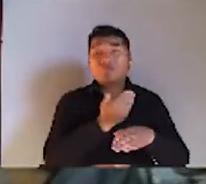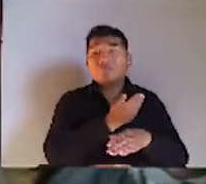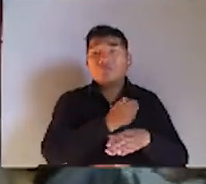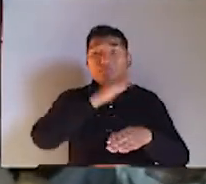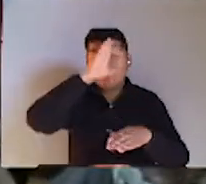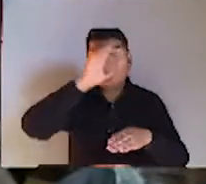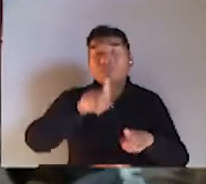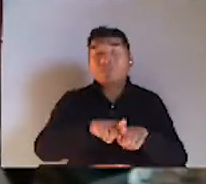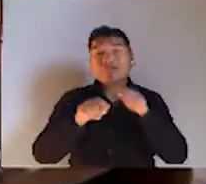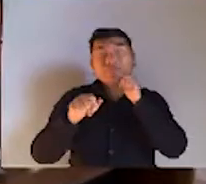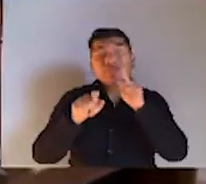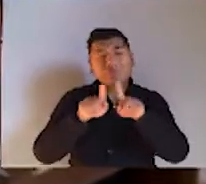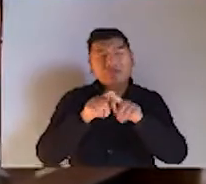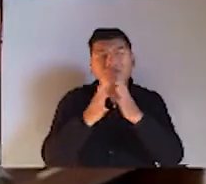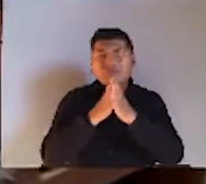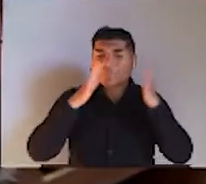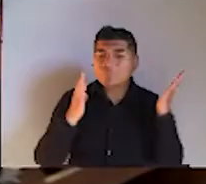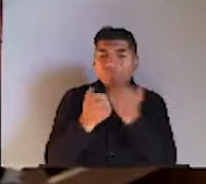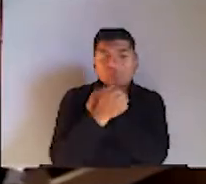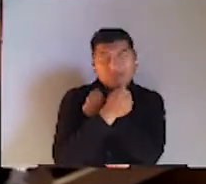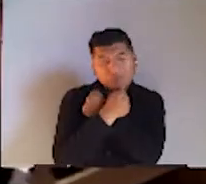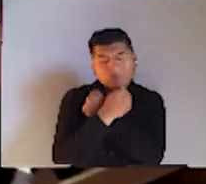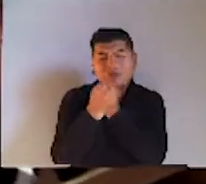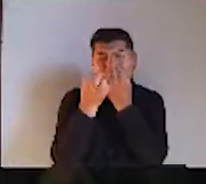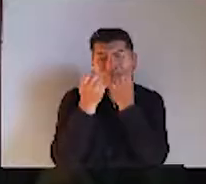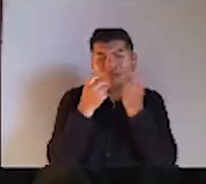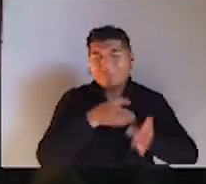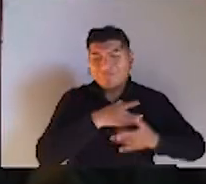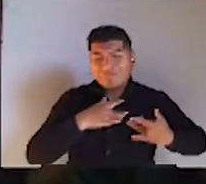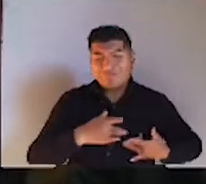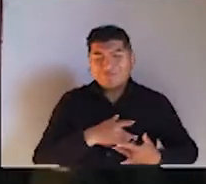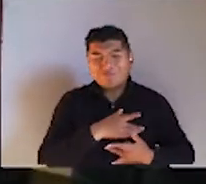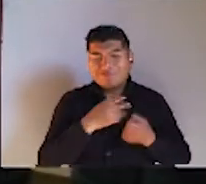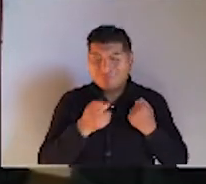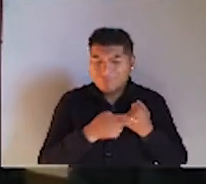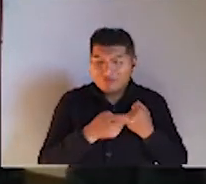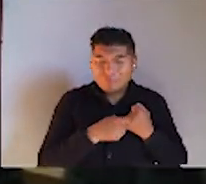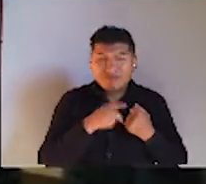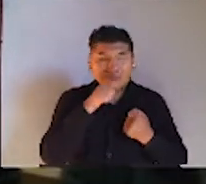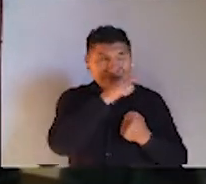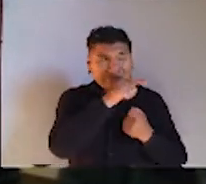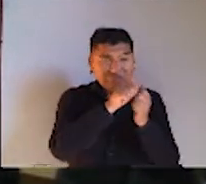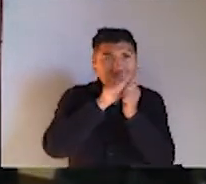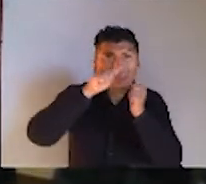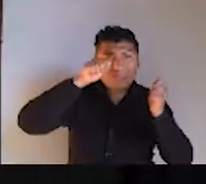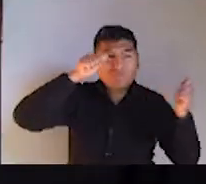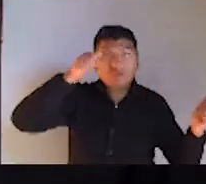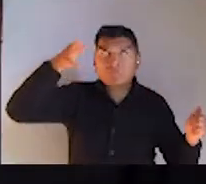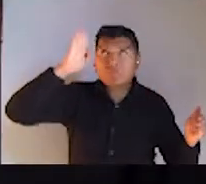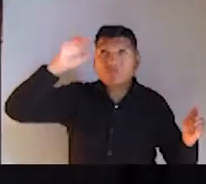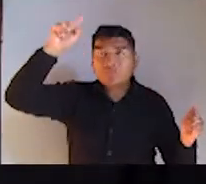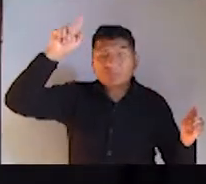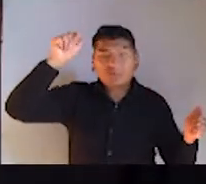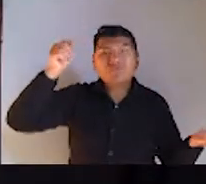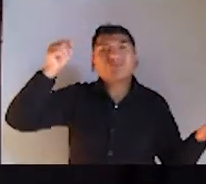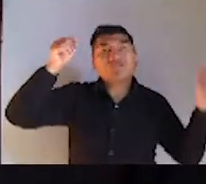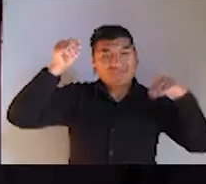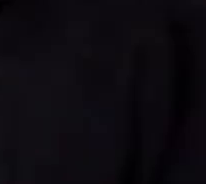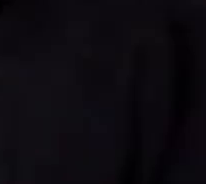hermanos tan queridos, tan llevados en nuestro corazón, que han tomado distancia de Dios, vuelvan a